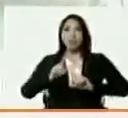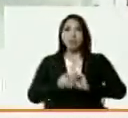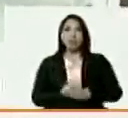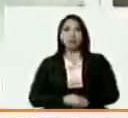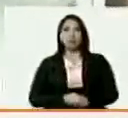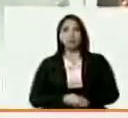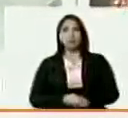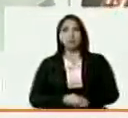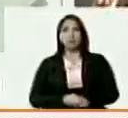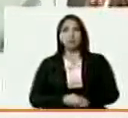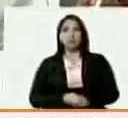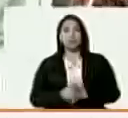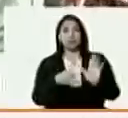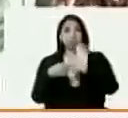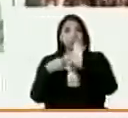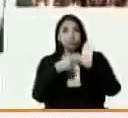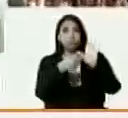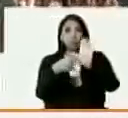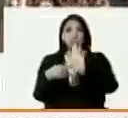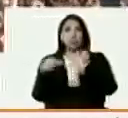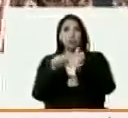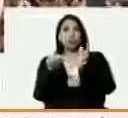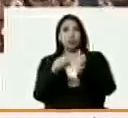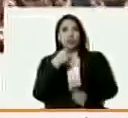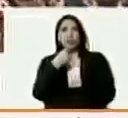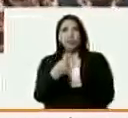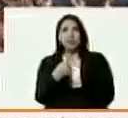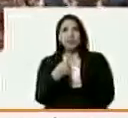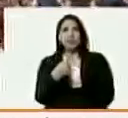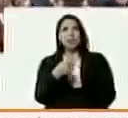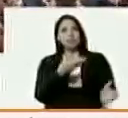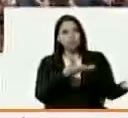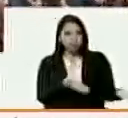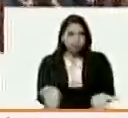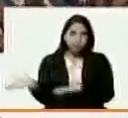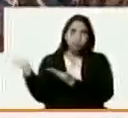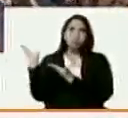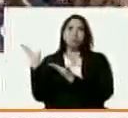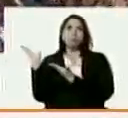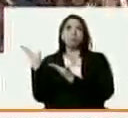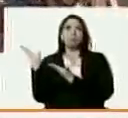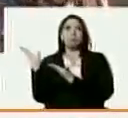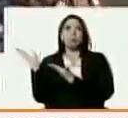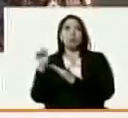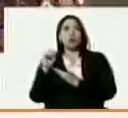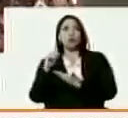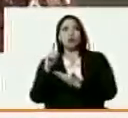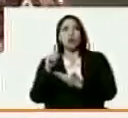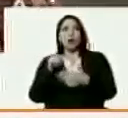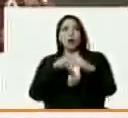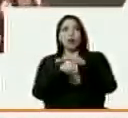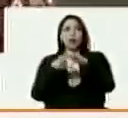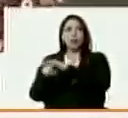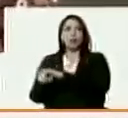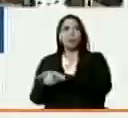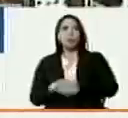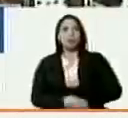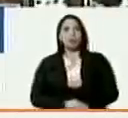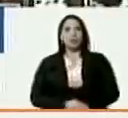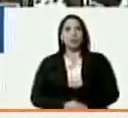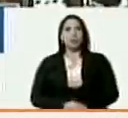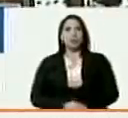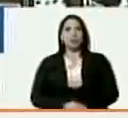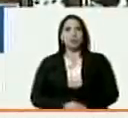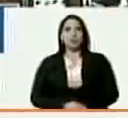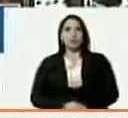videos que así lo demuestran, donde le dice, pase usted, señor, adelante. No, si no entran todos, yo no entro. ¿Quiénes son